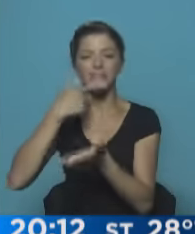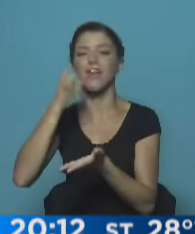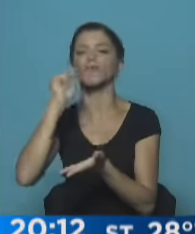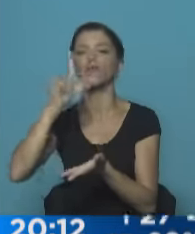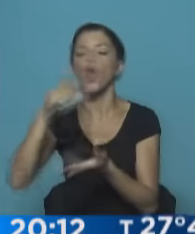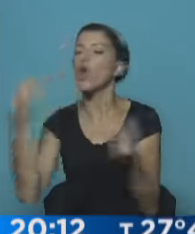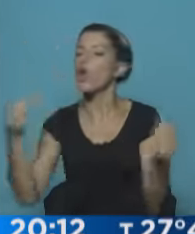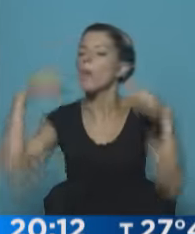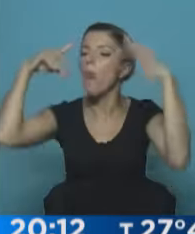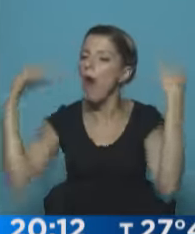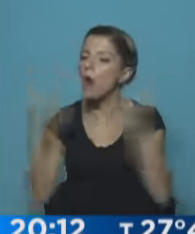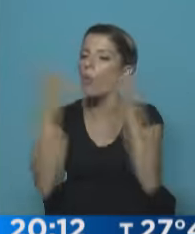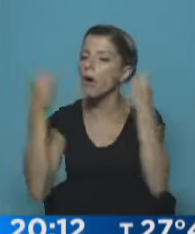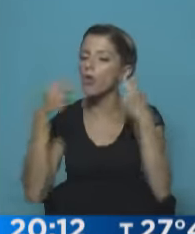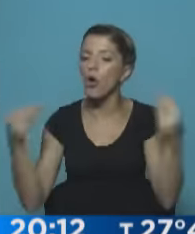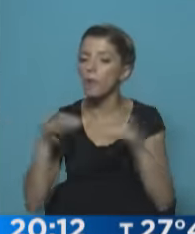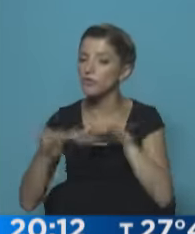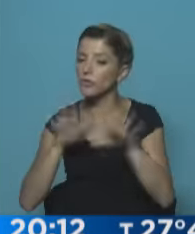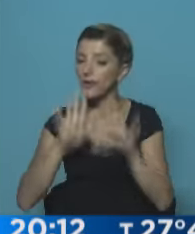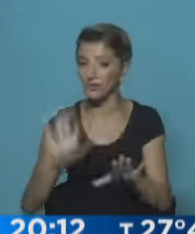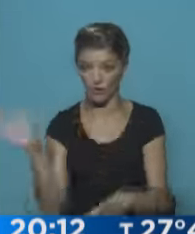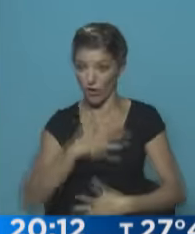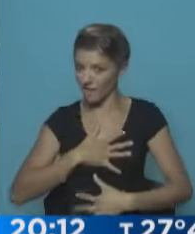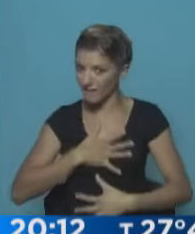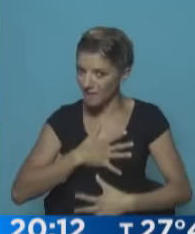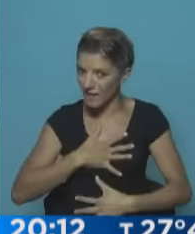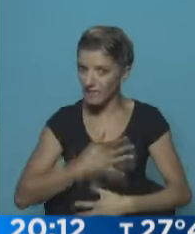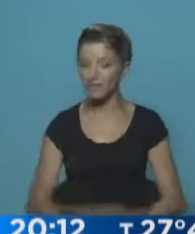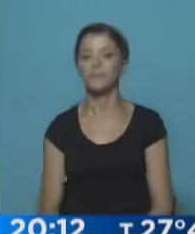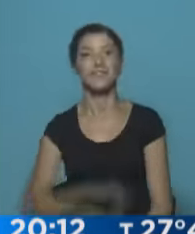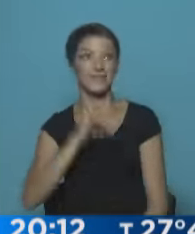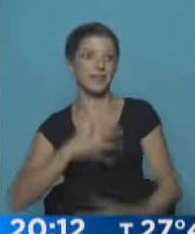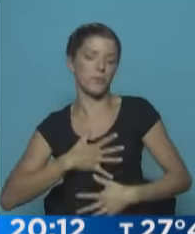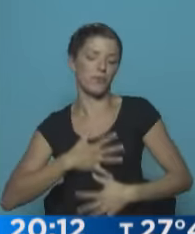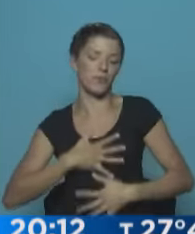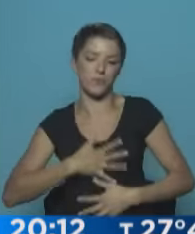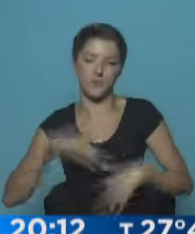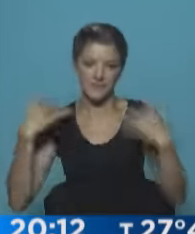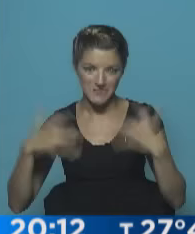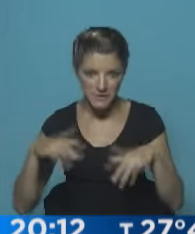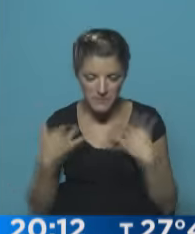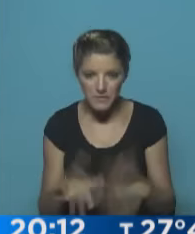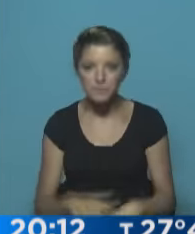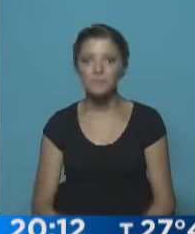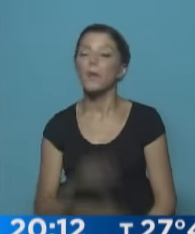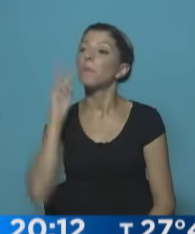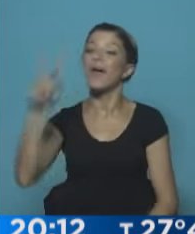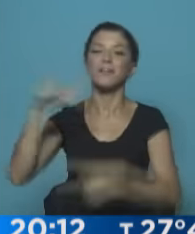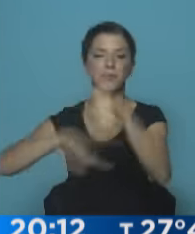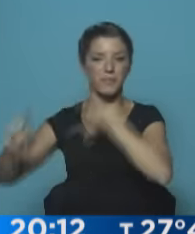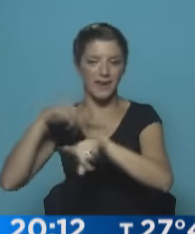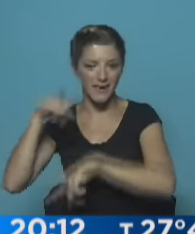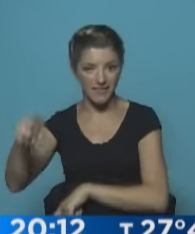acuerdo cómo se llegó a esta situación están todos muy contentos la verdad que estamos muy contentos exes los dirigentes de la